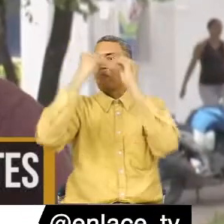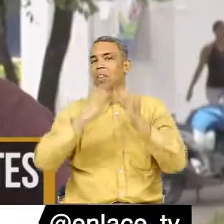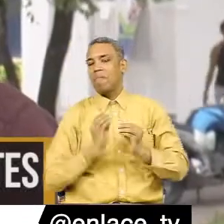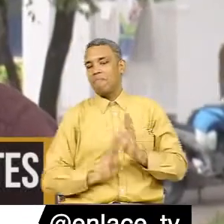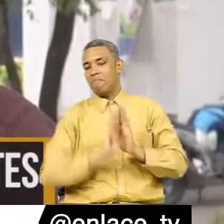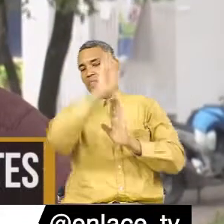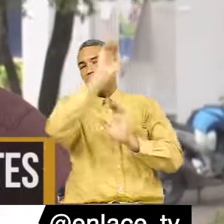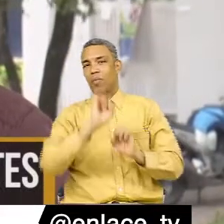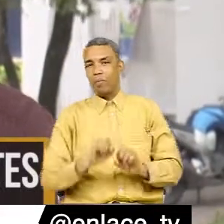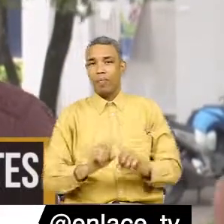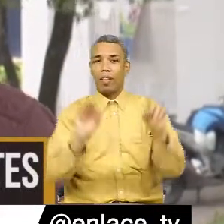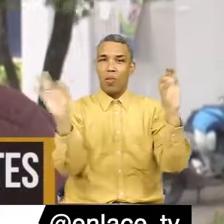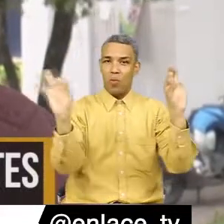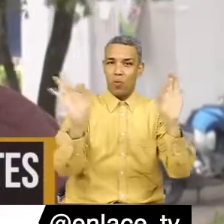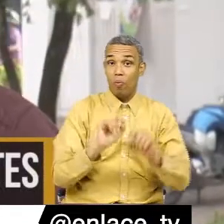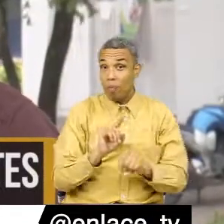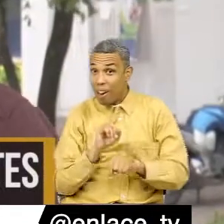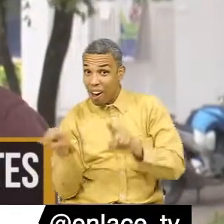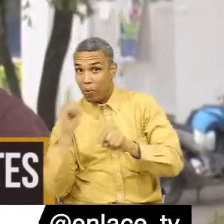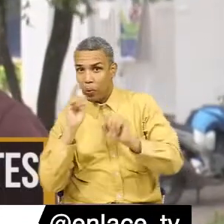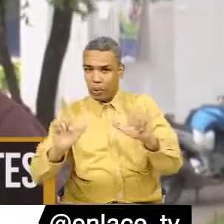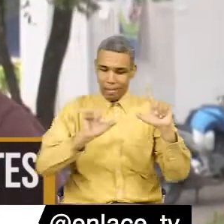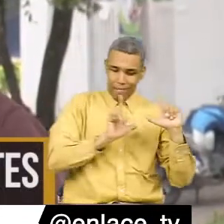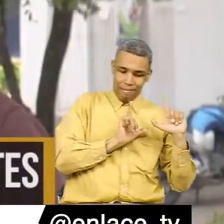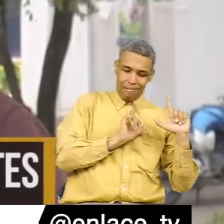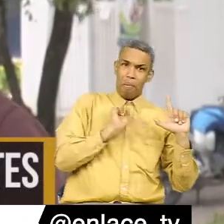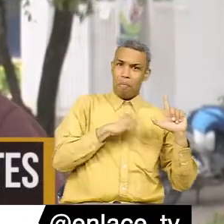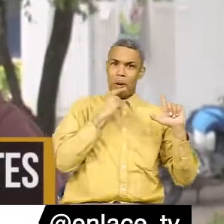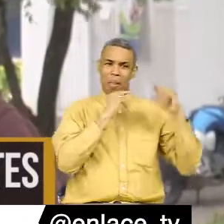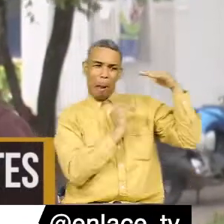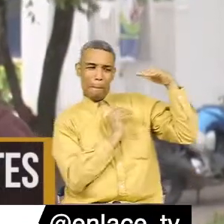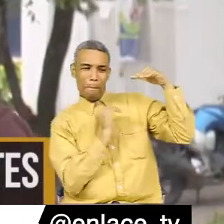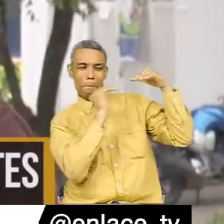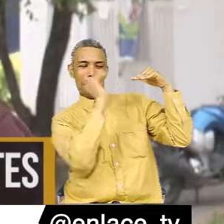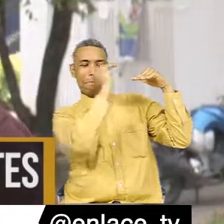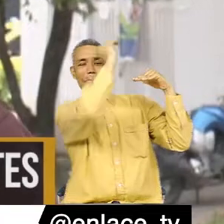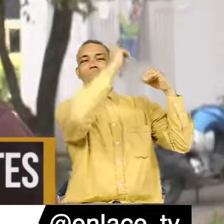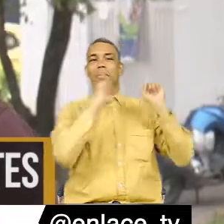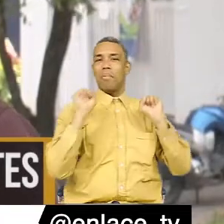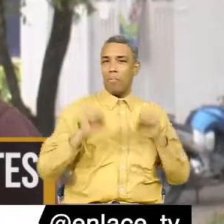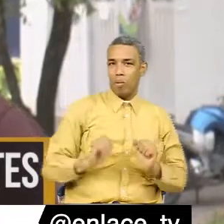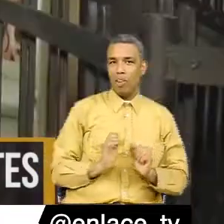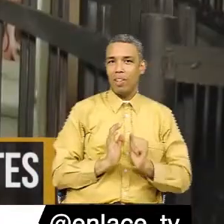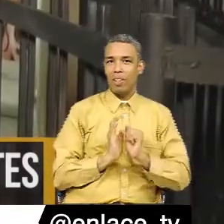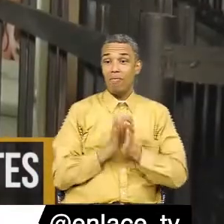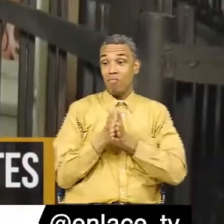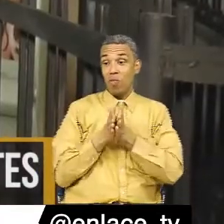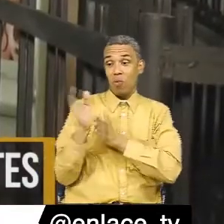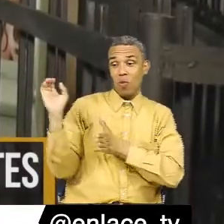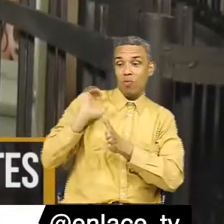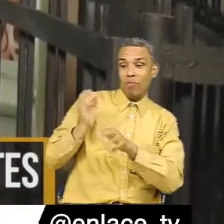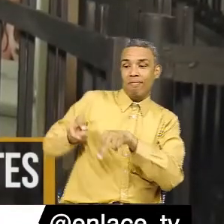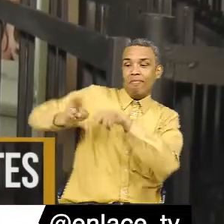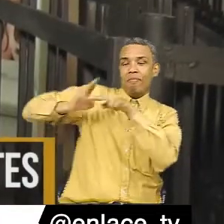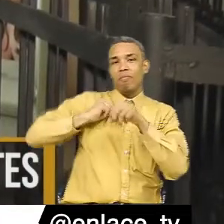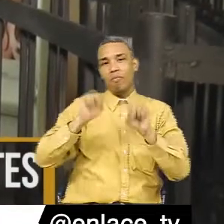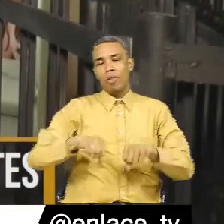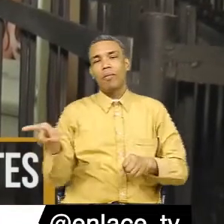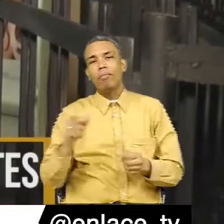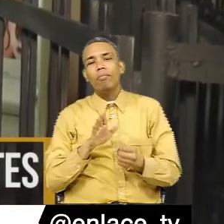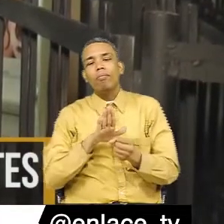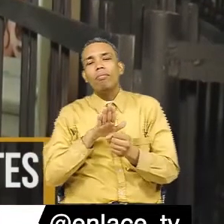quieren, digamos, subir en el escalafón. Esta maestría les serviría también para que ellos puedan llegar a cumplir esa meta. Edupol, ubicada en el barrio Recreo,